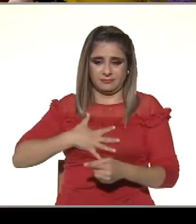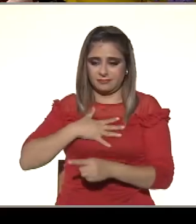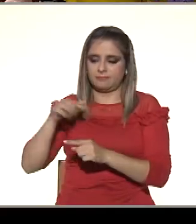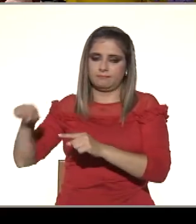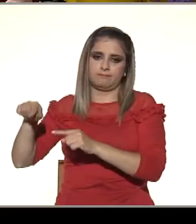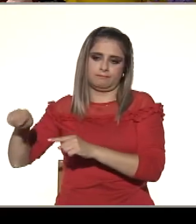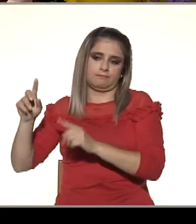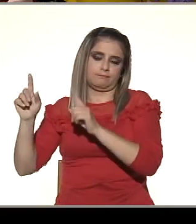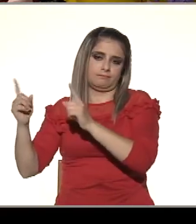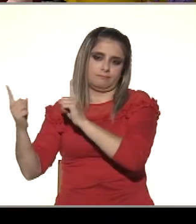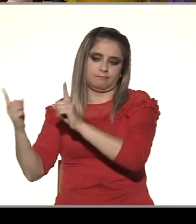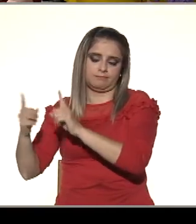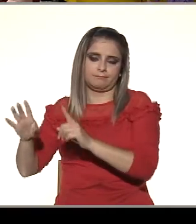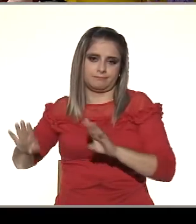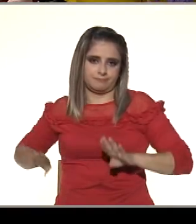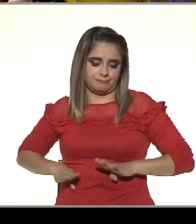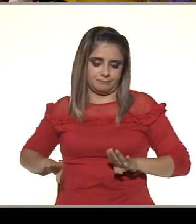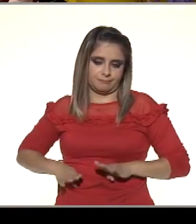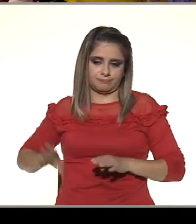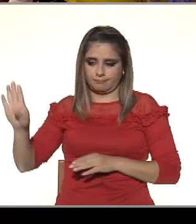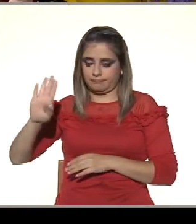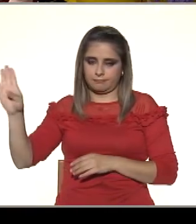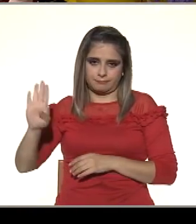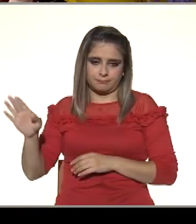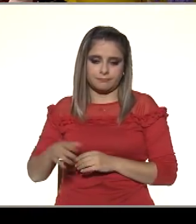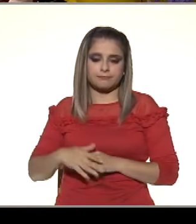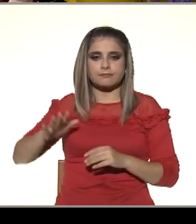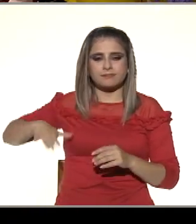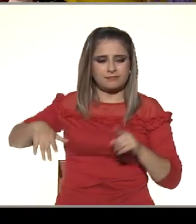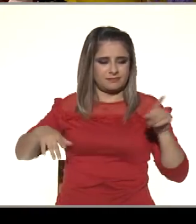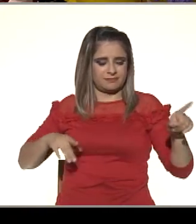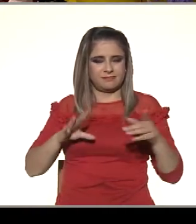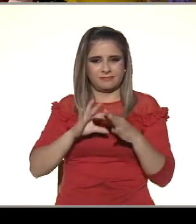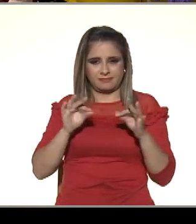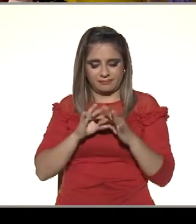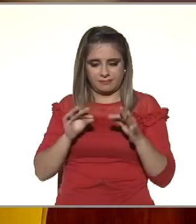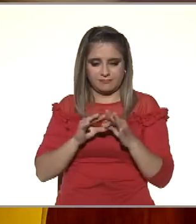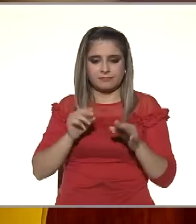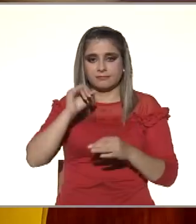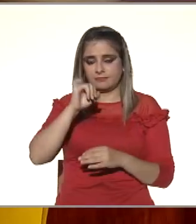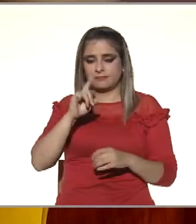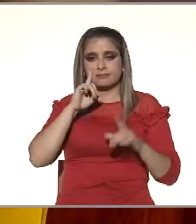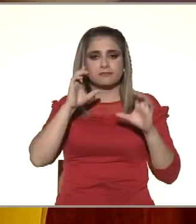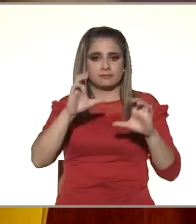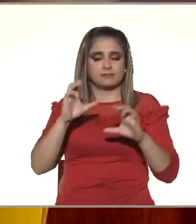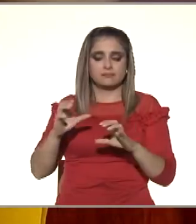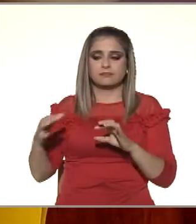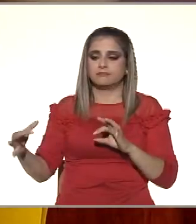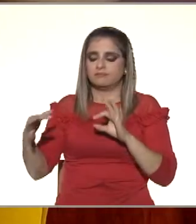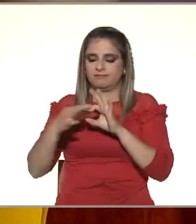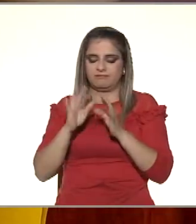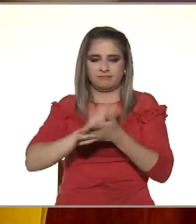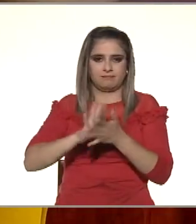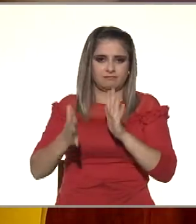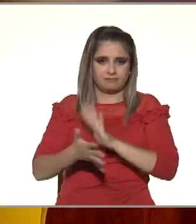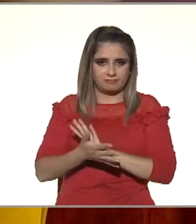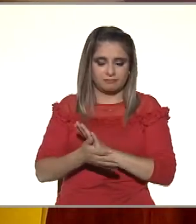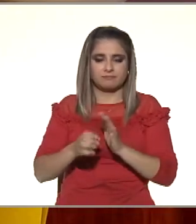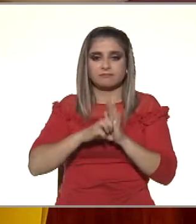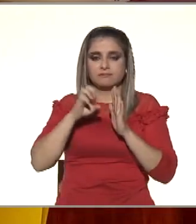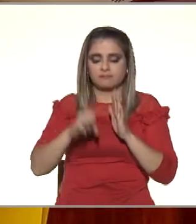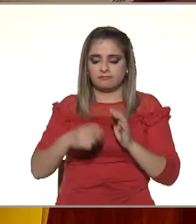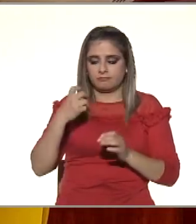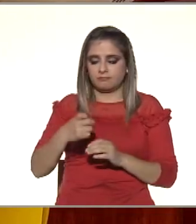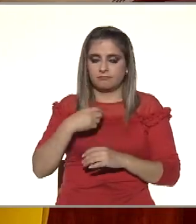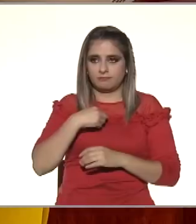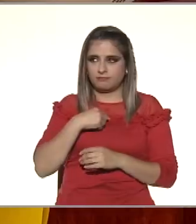es. Y pensando en eso que dice Oli y algo que tú decías hace ratito, o sea, hay que tener cuidado con las alianzas. Tú decías como esta identificación de